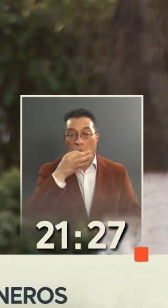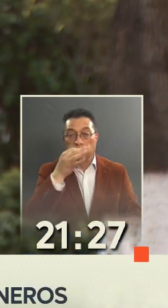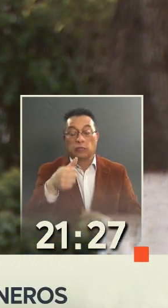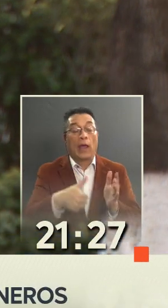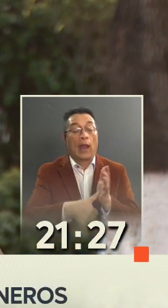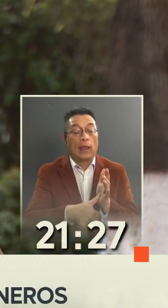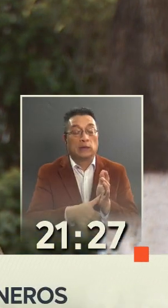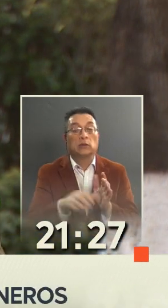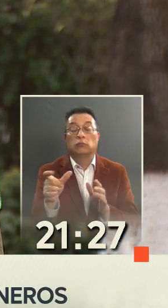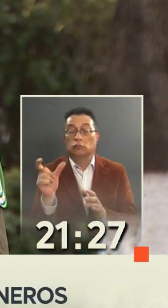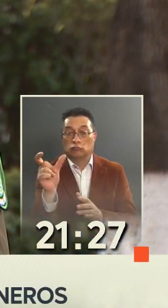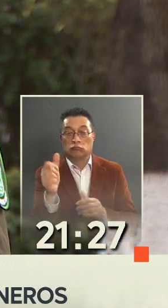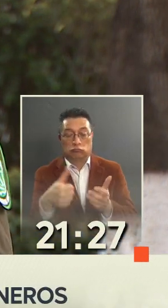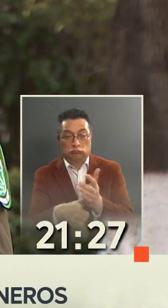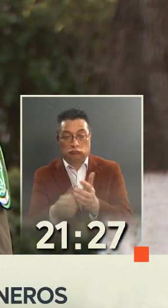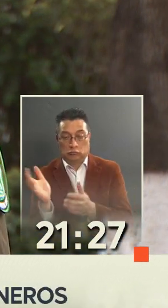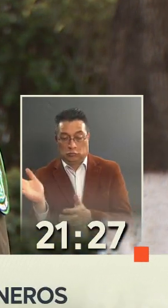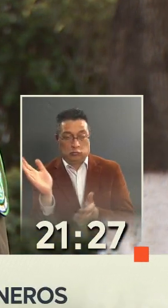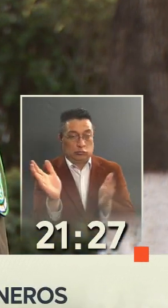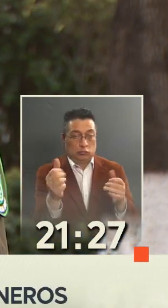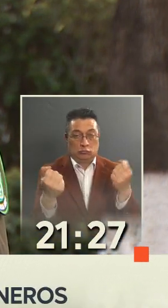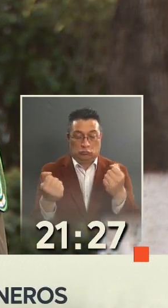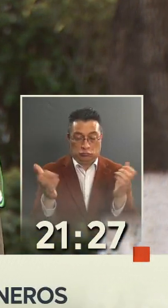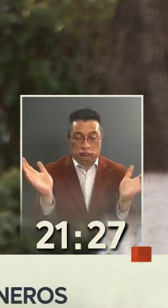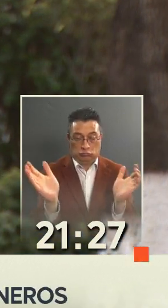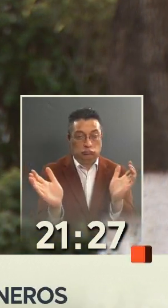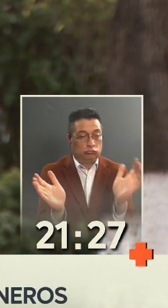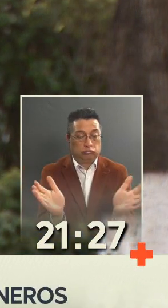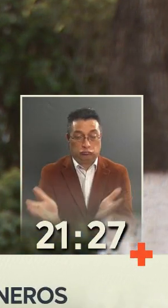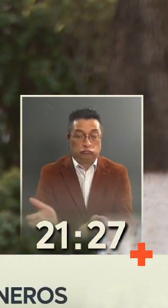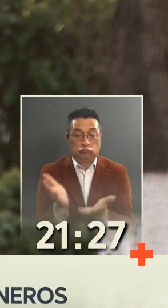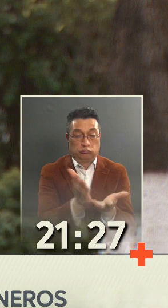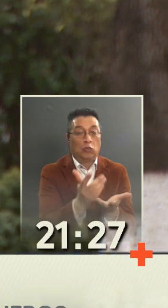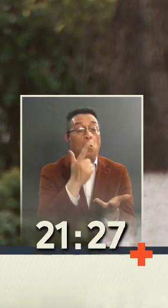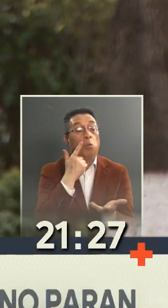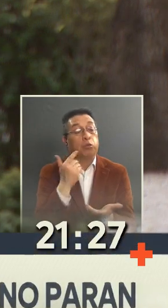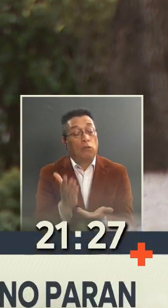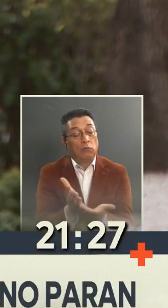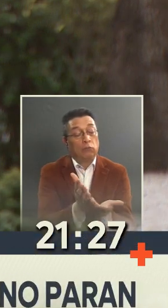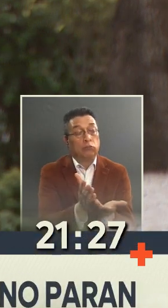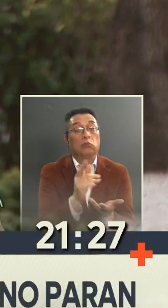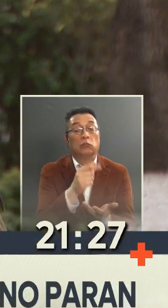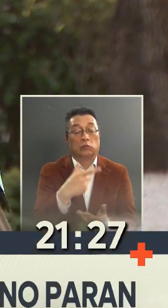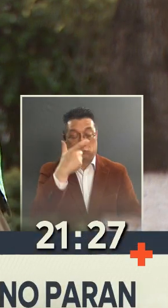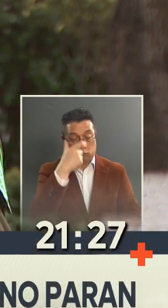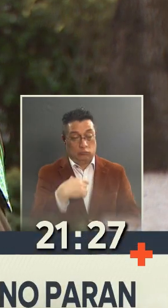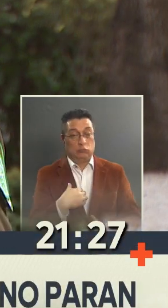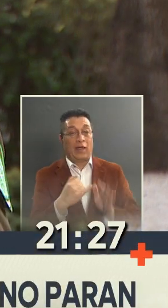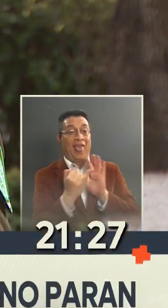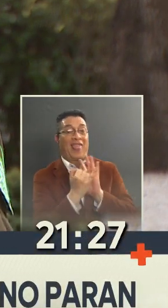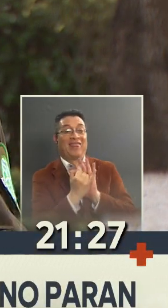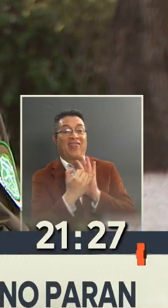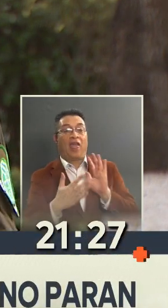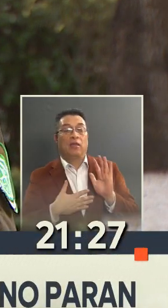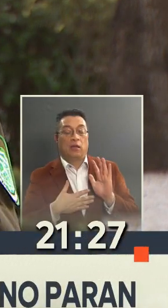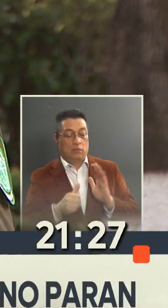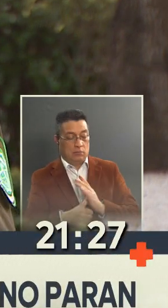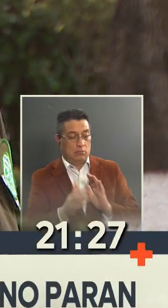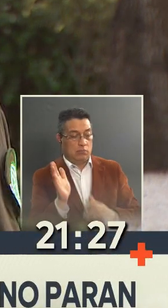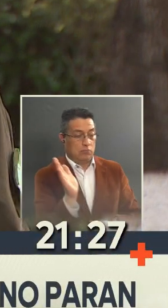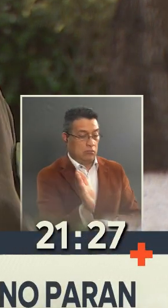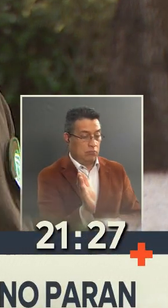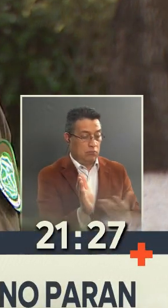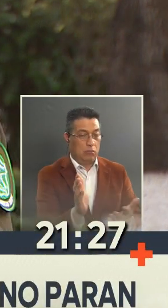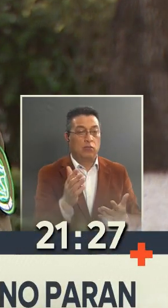licencia de conducir, que de seguro va a aportar al momento de ser fiscalizada, acredite en primer lugar su identidad y por consiguiente va a acreditar